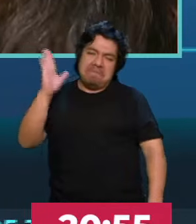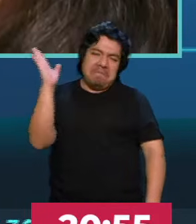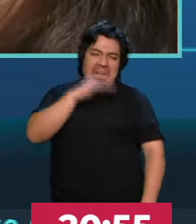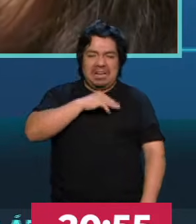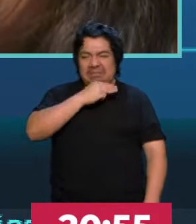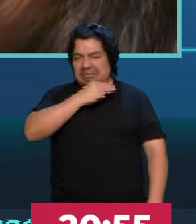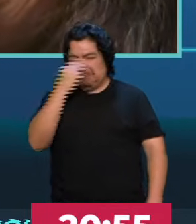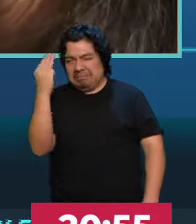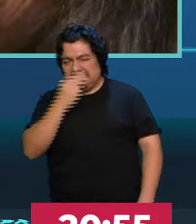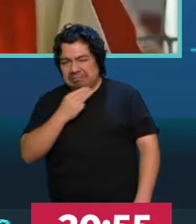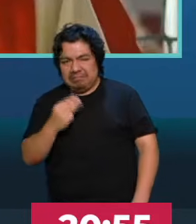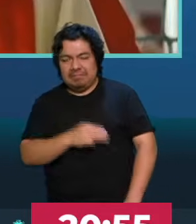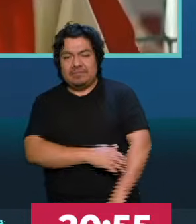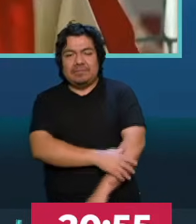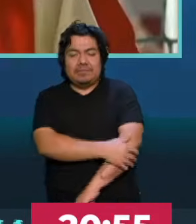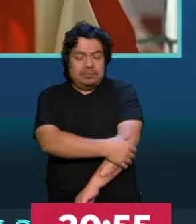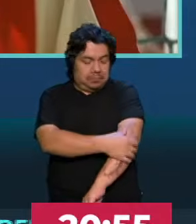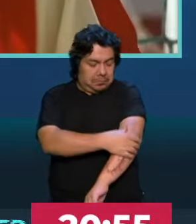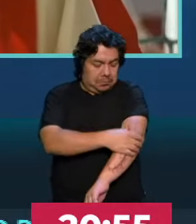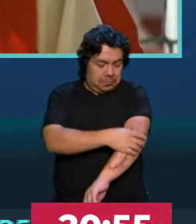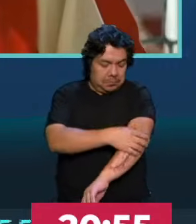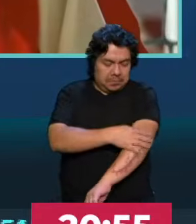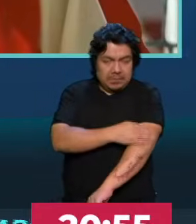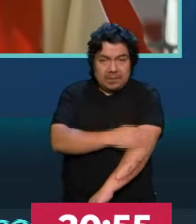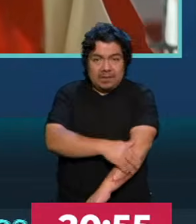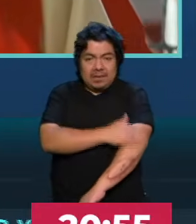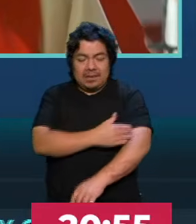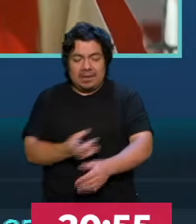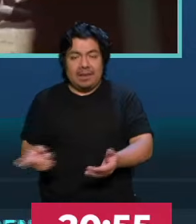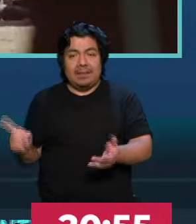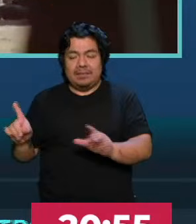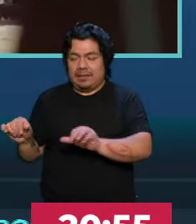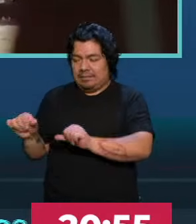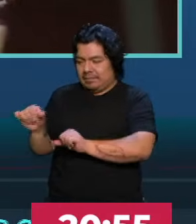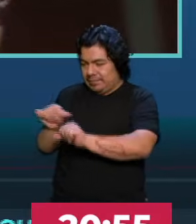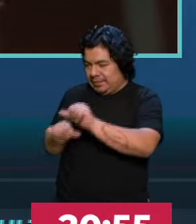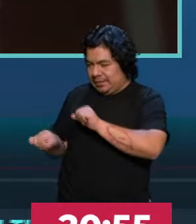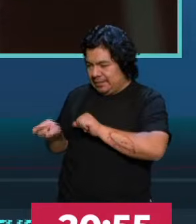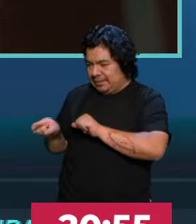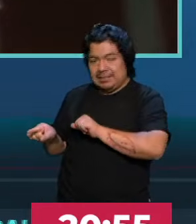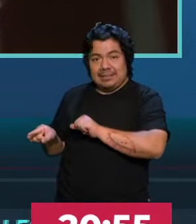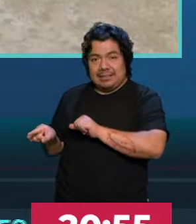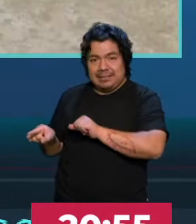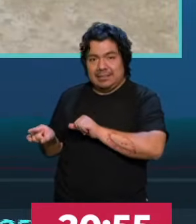pensaba jugar nunca. Entonces lo meten, y cuando lo meten,